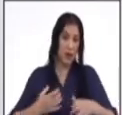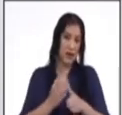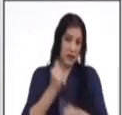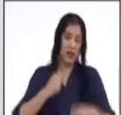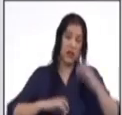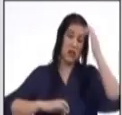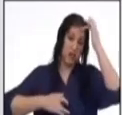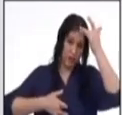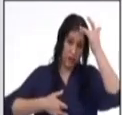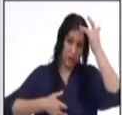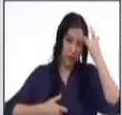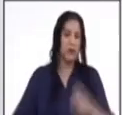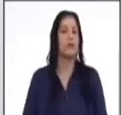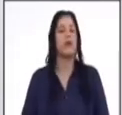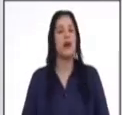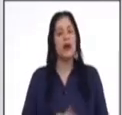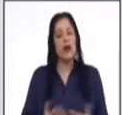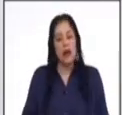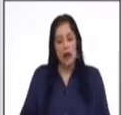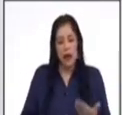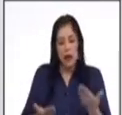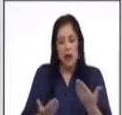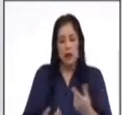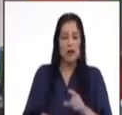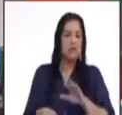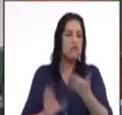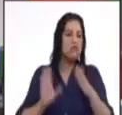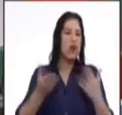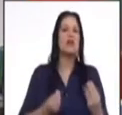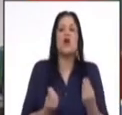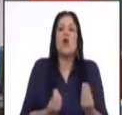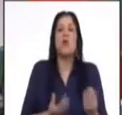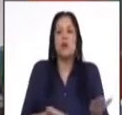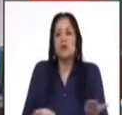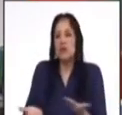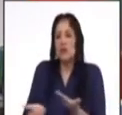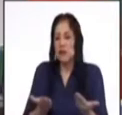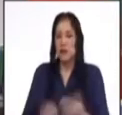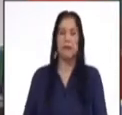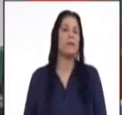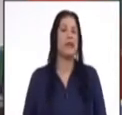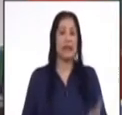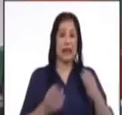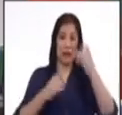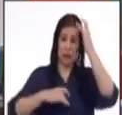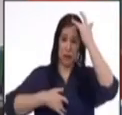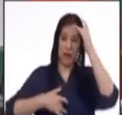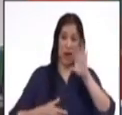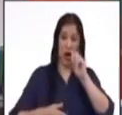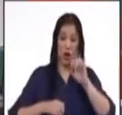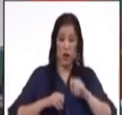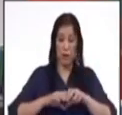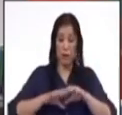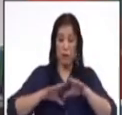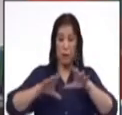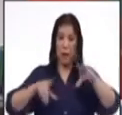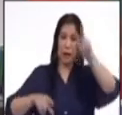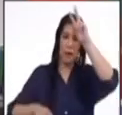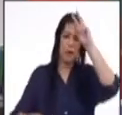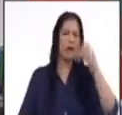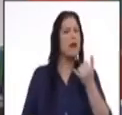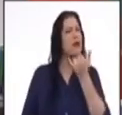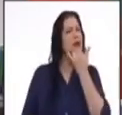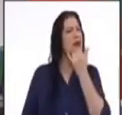los enfermos, la disposición de cadáveres. Mientras la epidemia del cólera se expandía por nuestro país, ¿qué hicieron